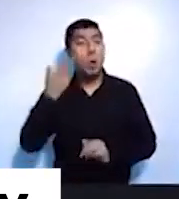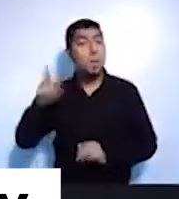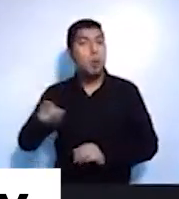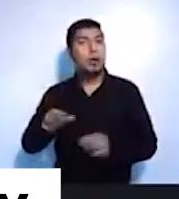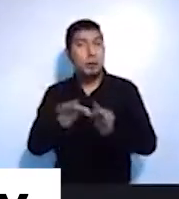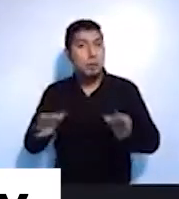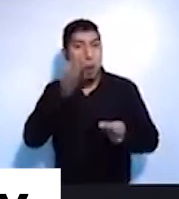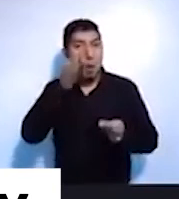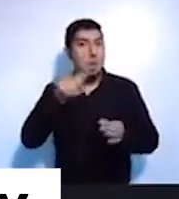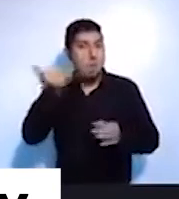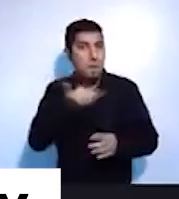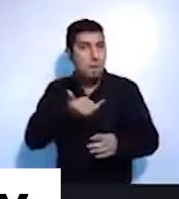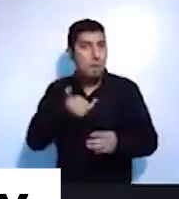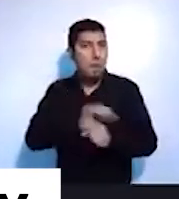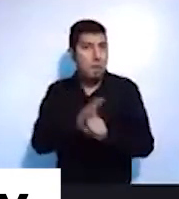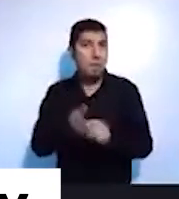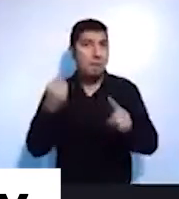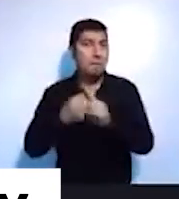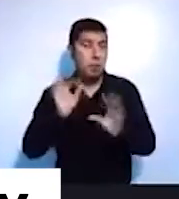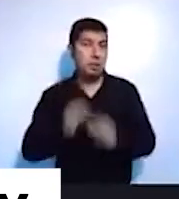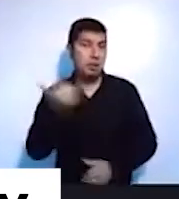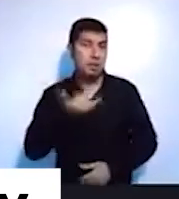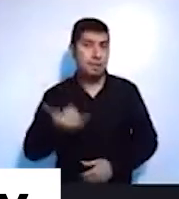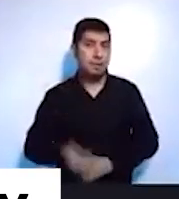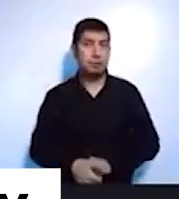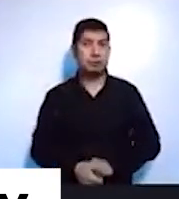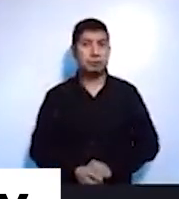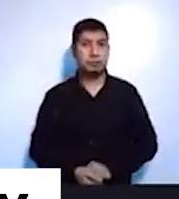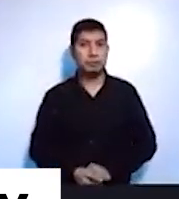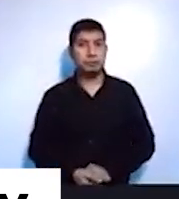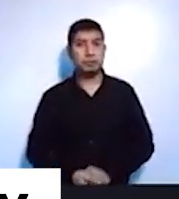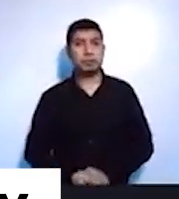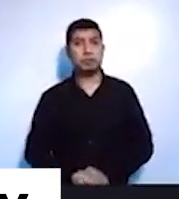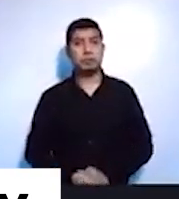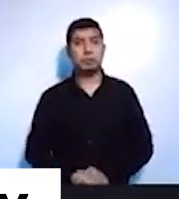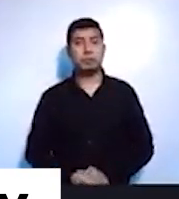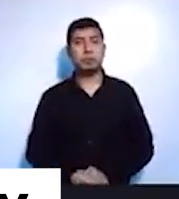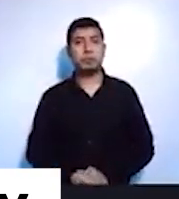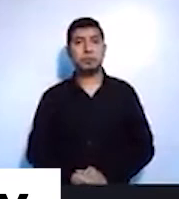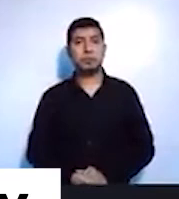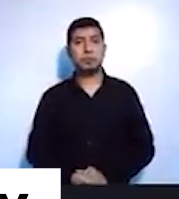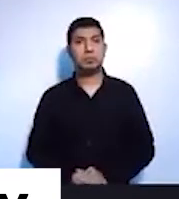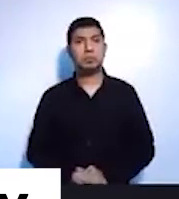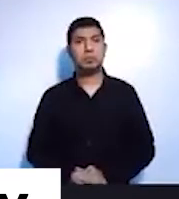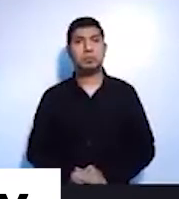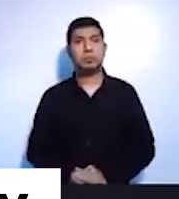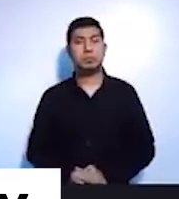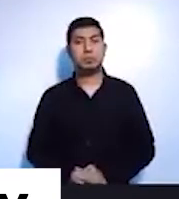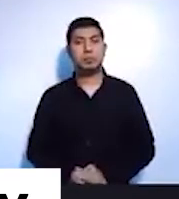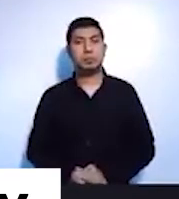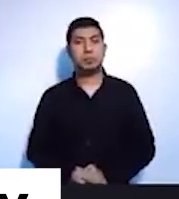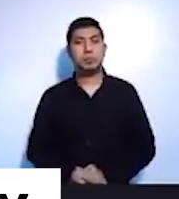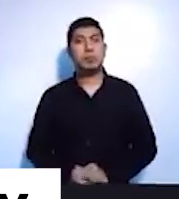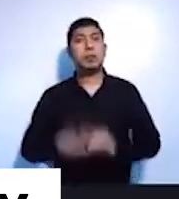prueba para COVID positiva, aunque no haya sido la causa del fallecimiento. Les contamos además que tenemos